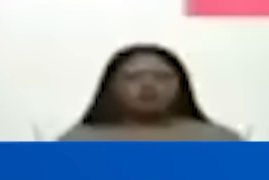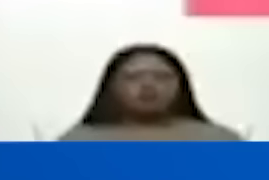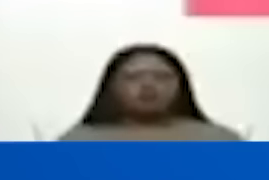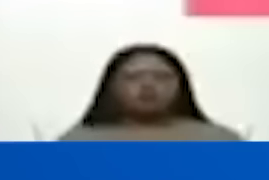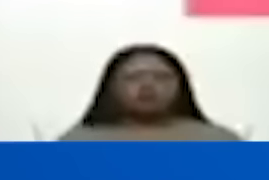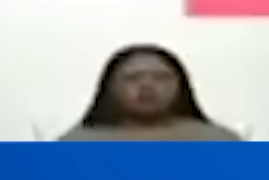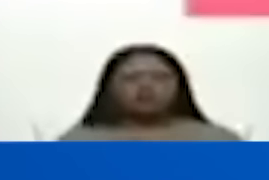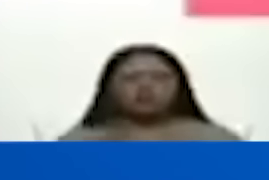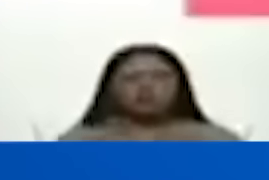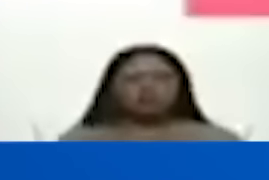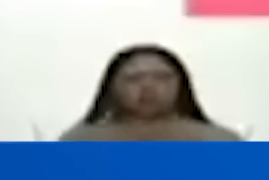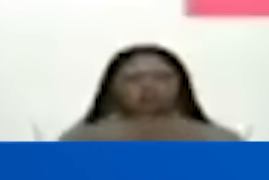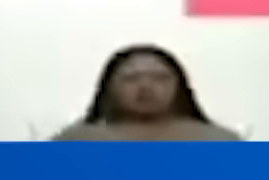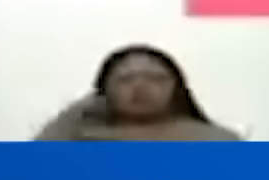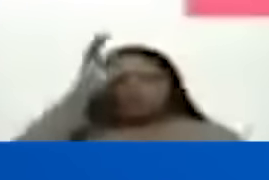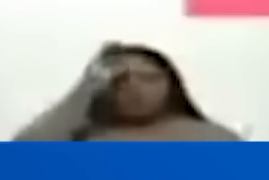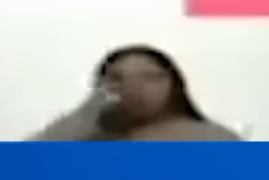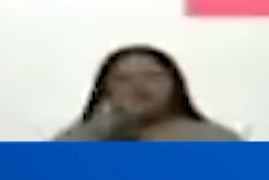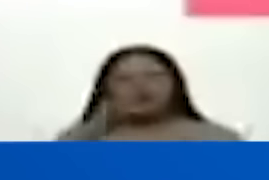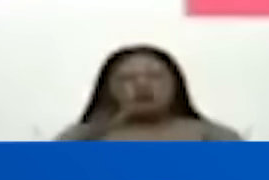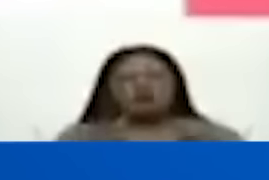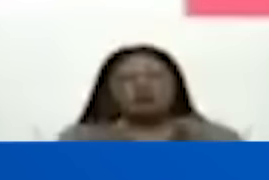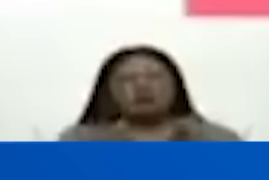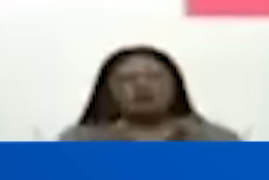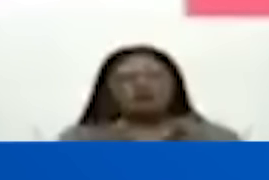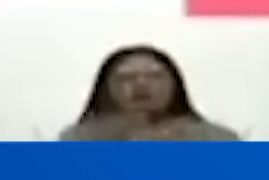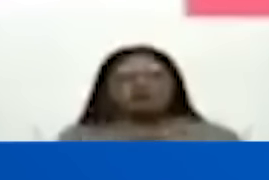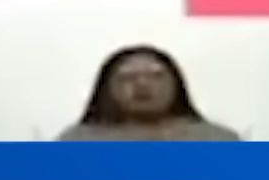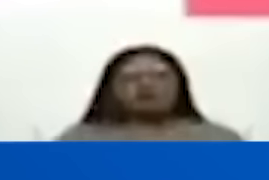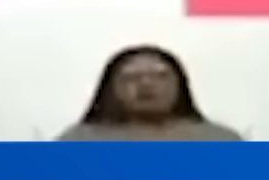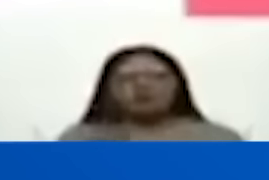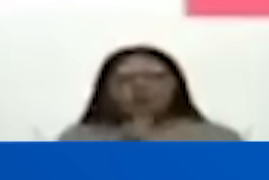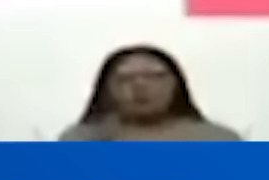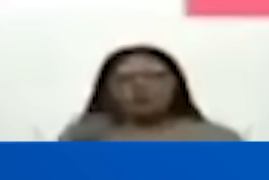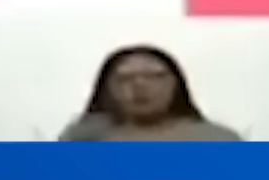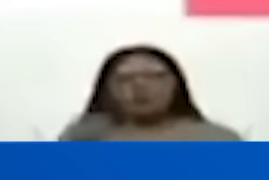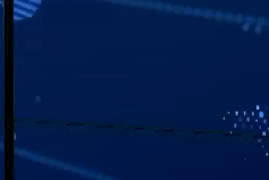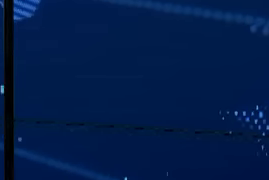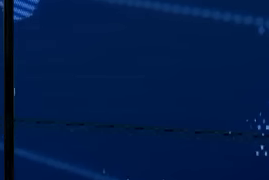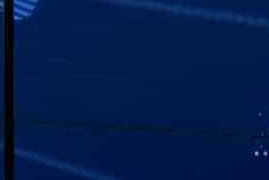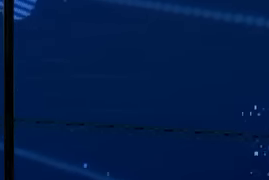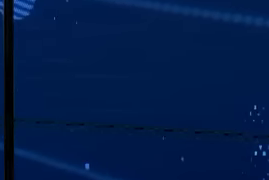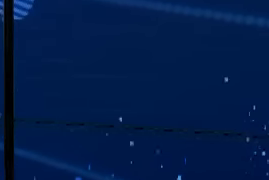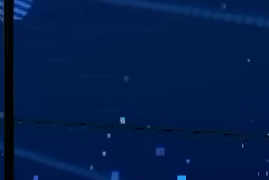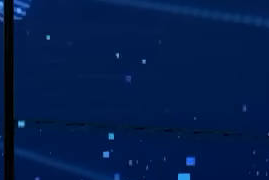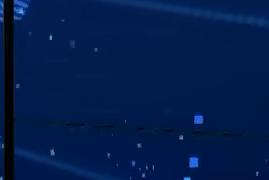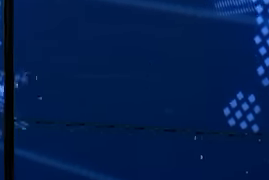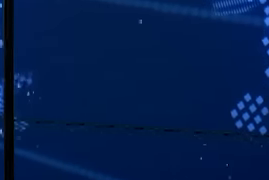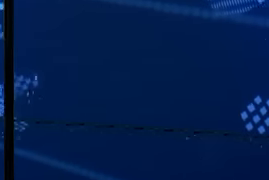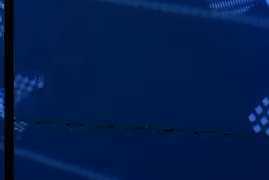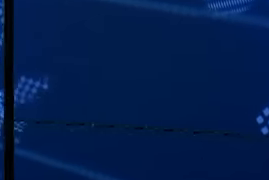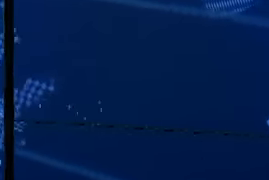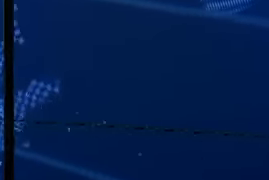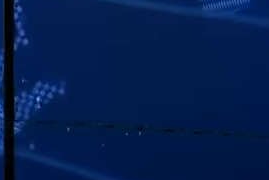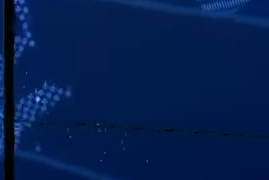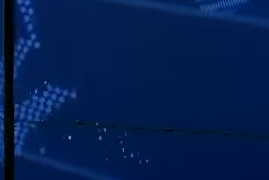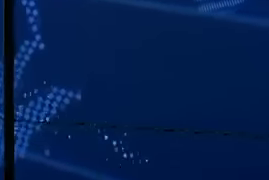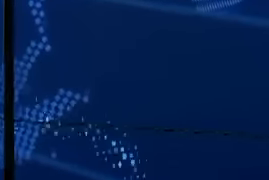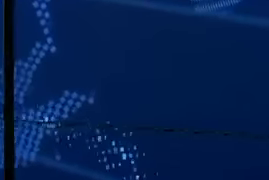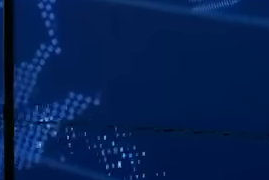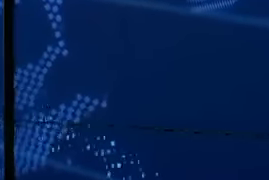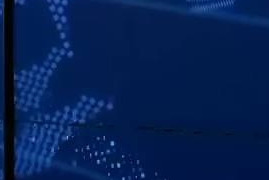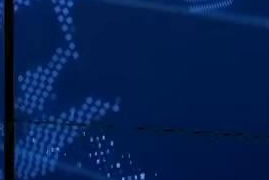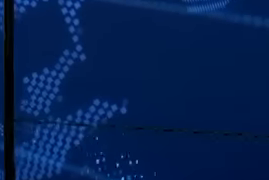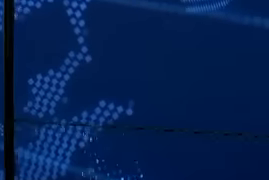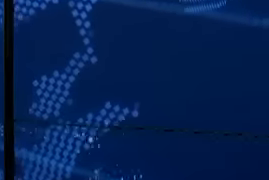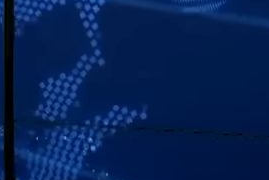Todavía en Estados Unidos no saben quién ganó la presidencia de la República. Y van a unas nuevas elecciones. Y mientras Diosdado Cabello habla de fraude,